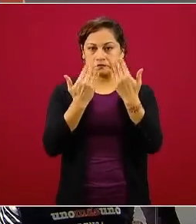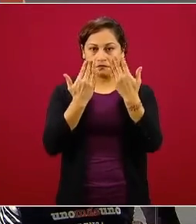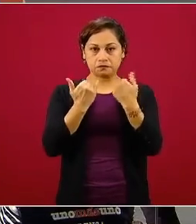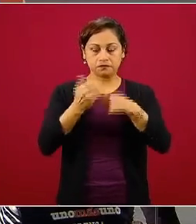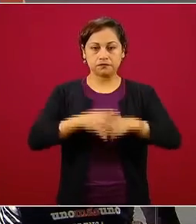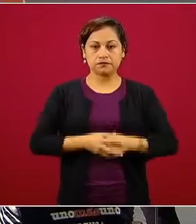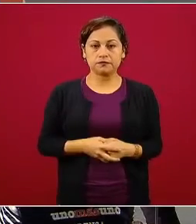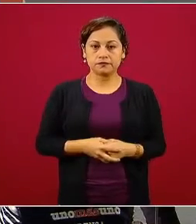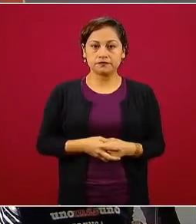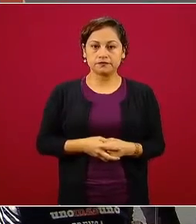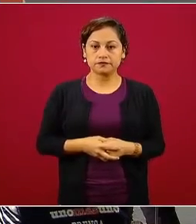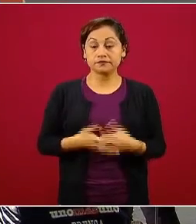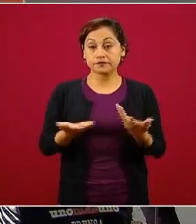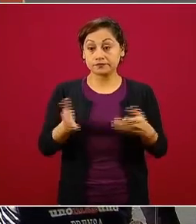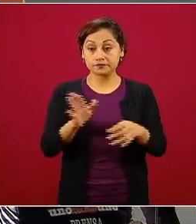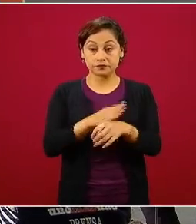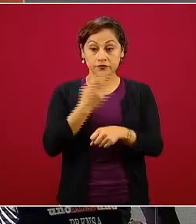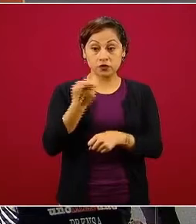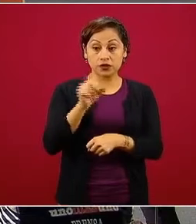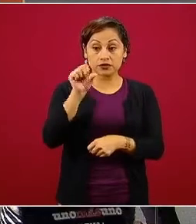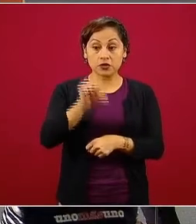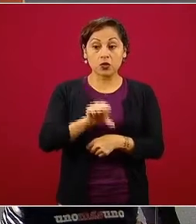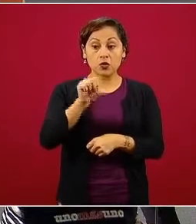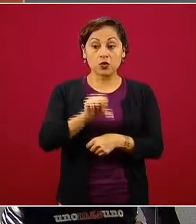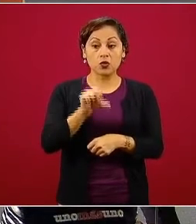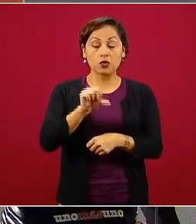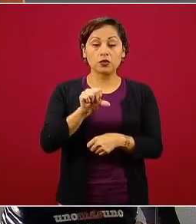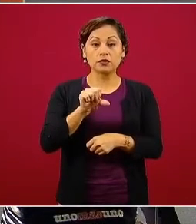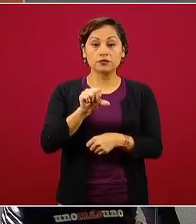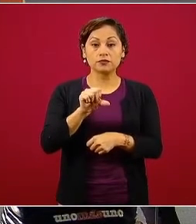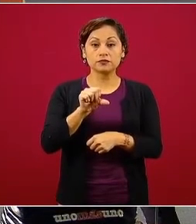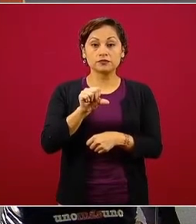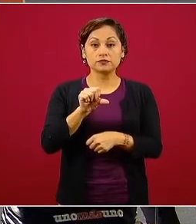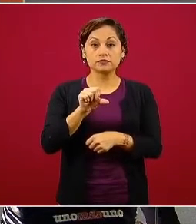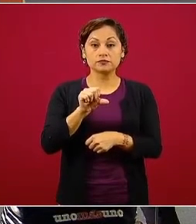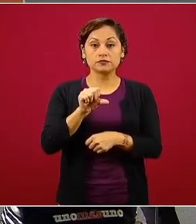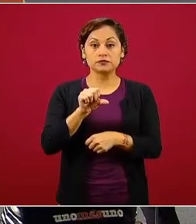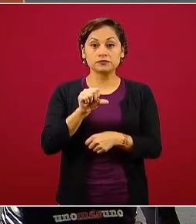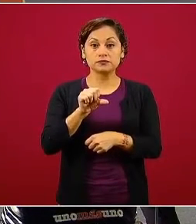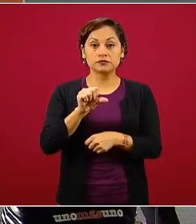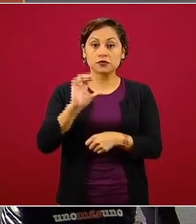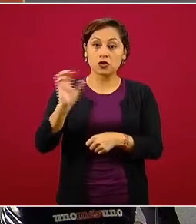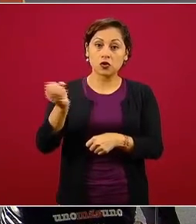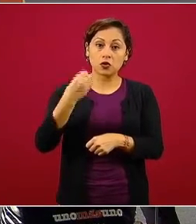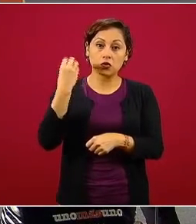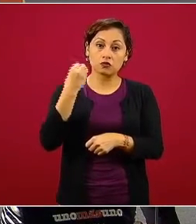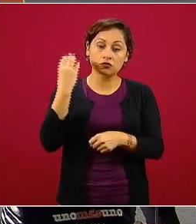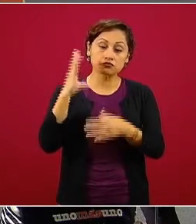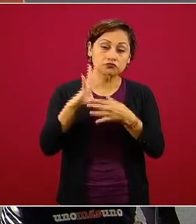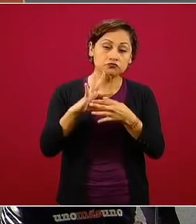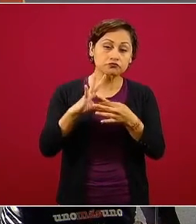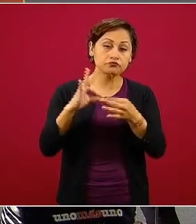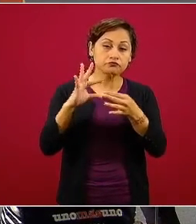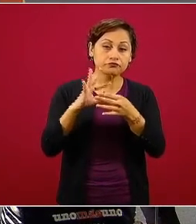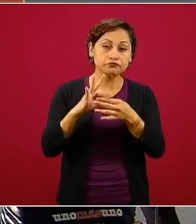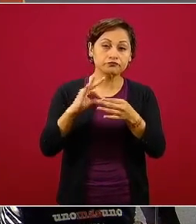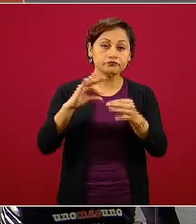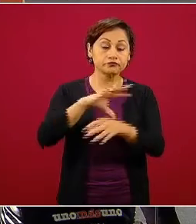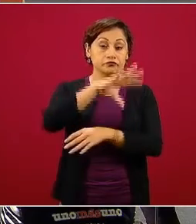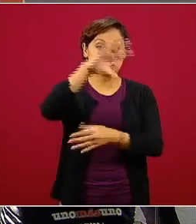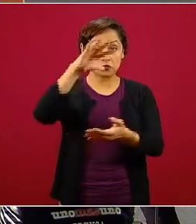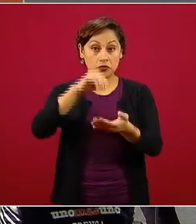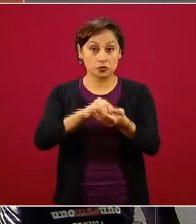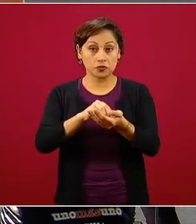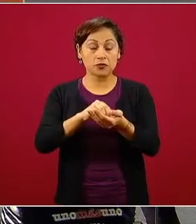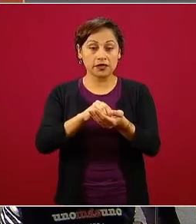vamos a destinar toda la conferencia a